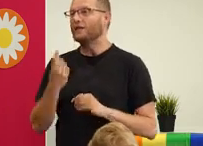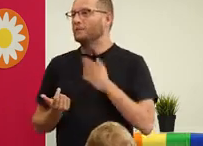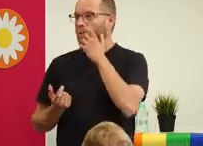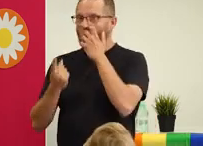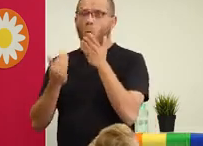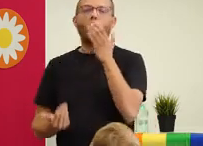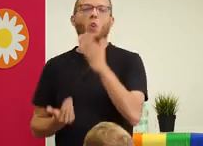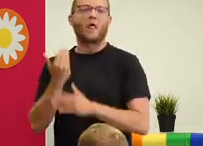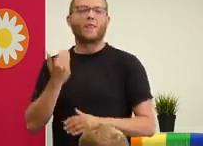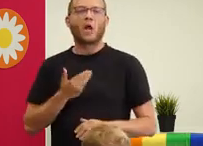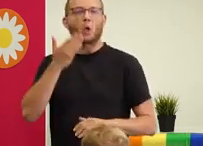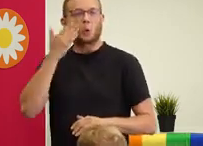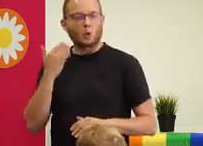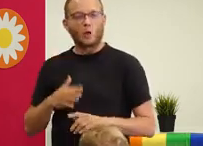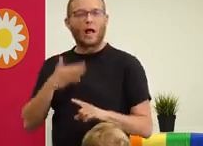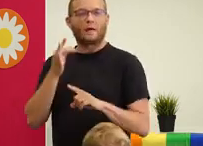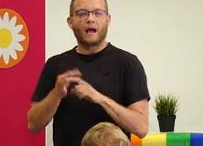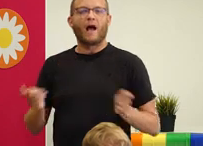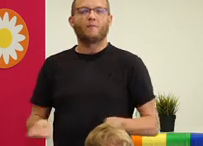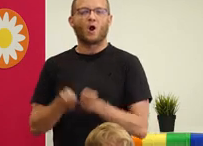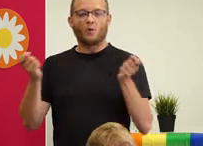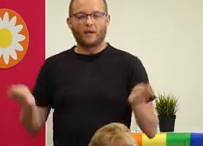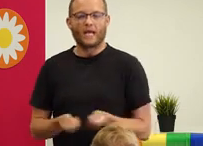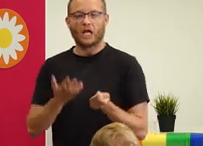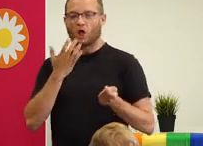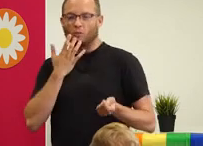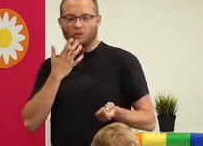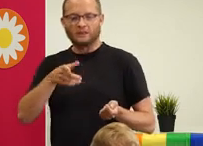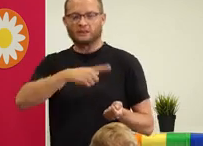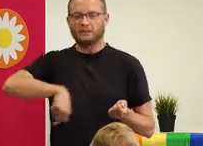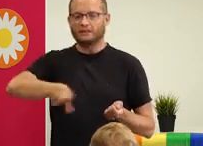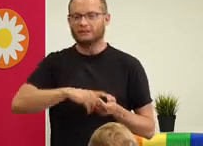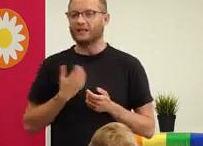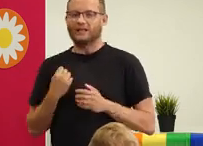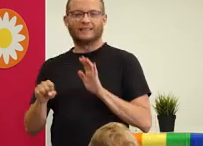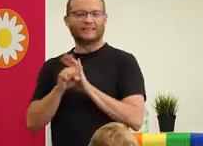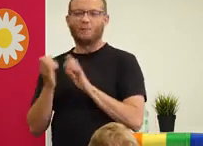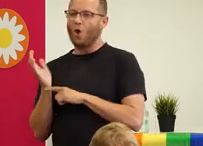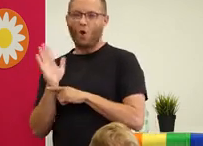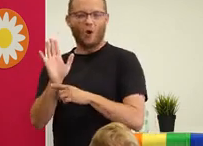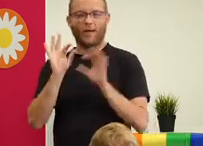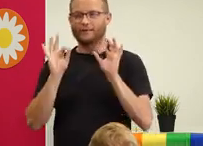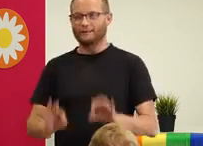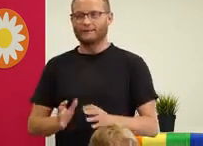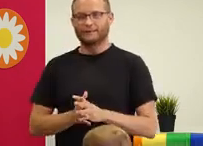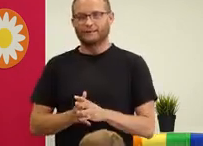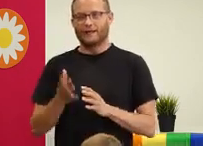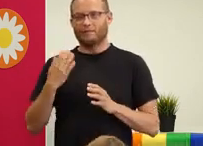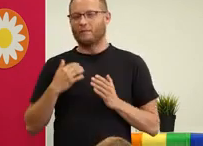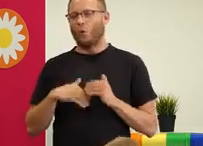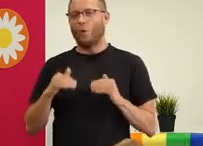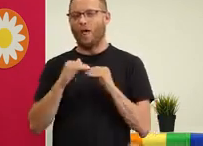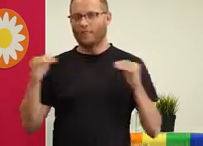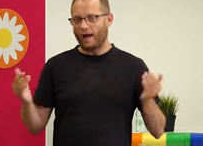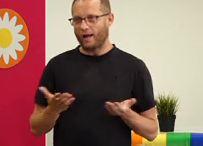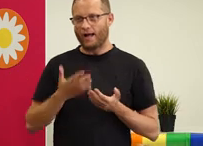de orgullo y además promovérselo como si fuera el símbolo de la